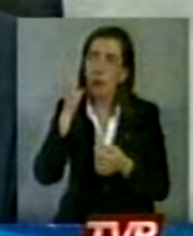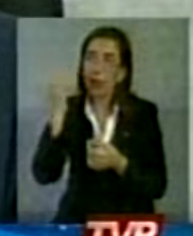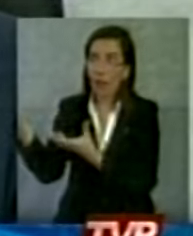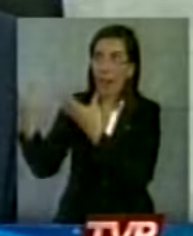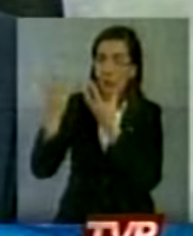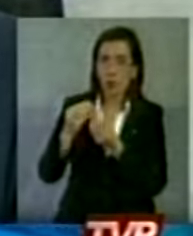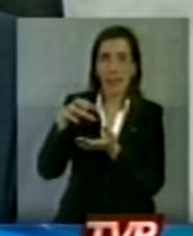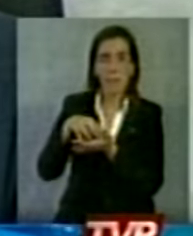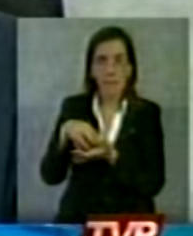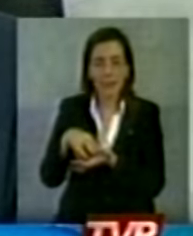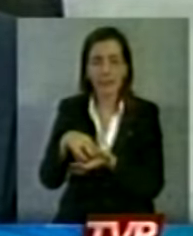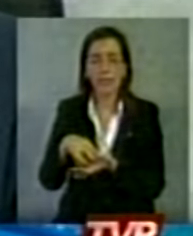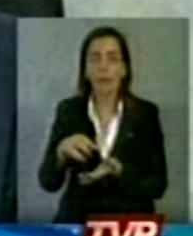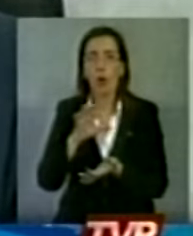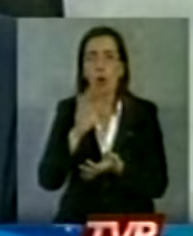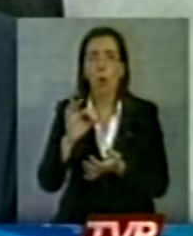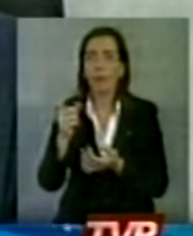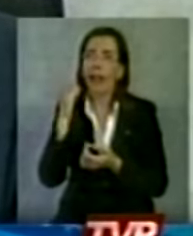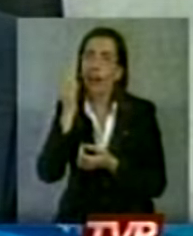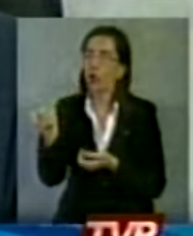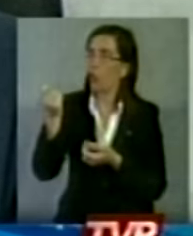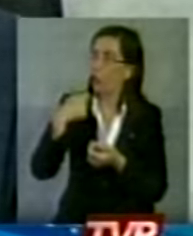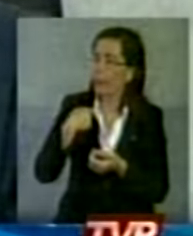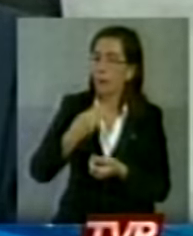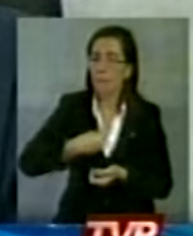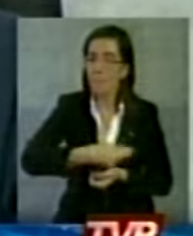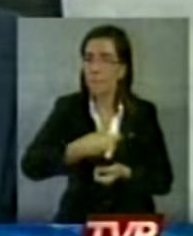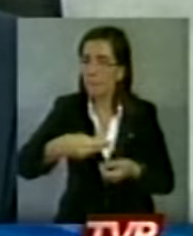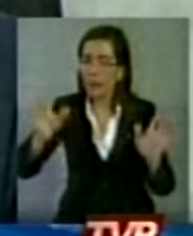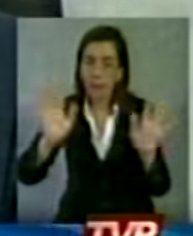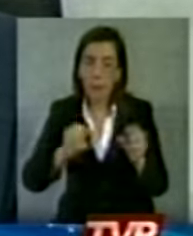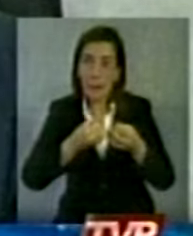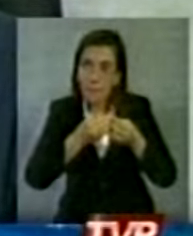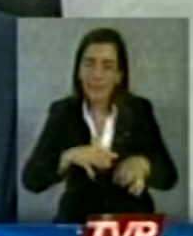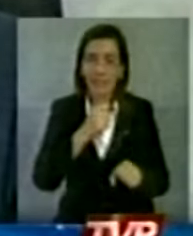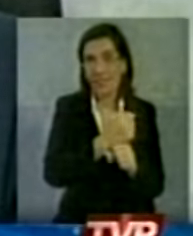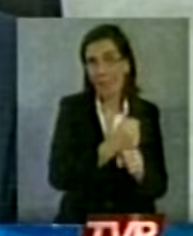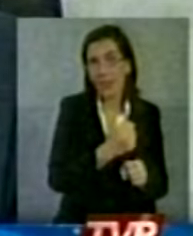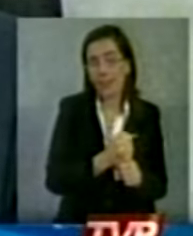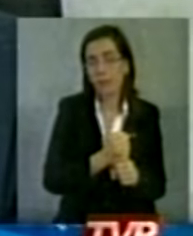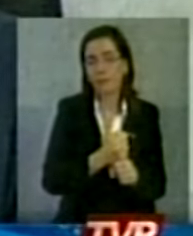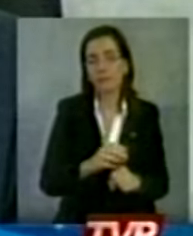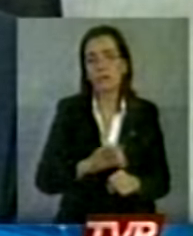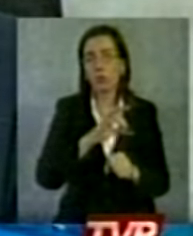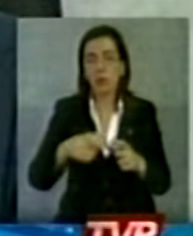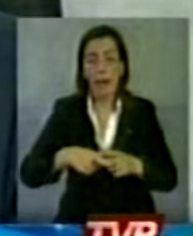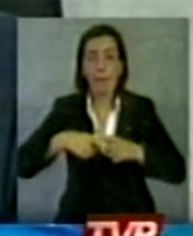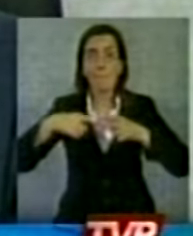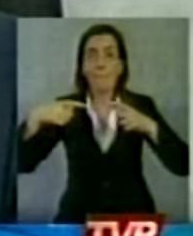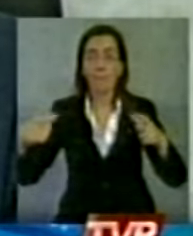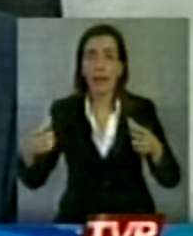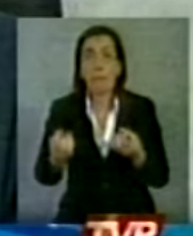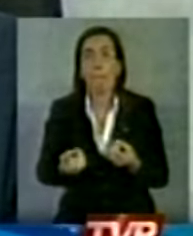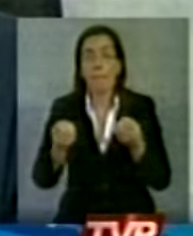la capacitación y el capital semilla a emprendedoras y emprendedores, la ampliación y la mejora en